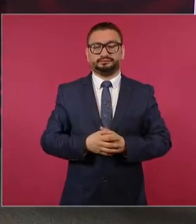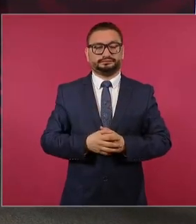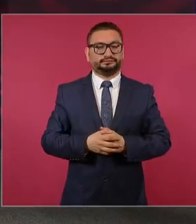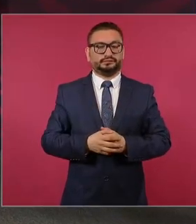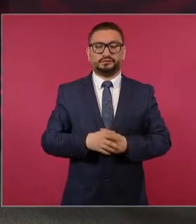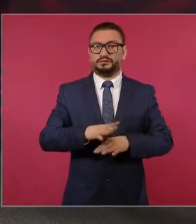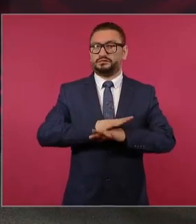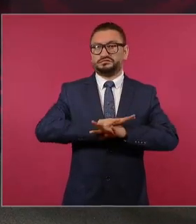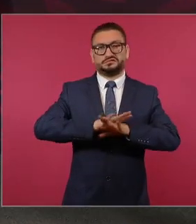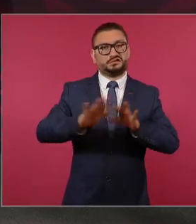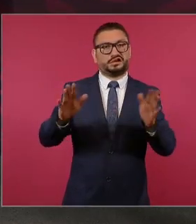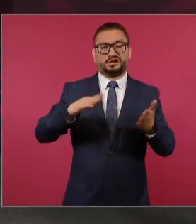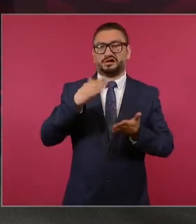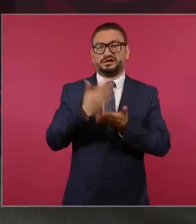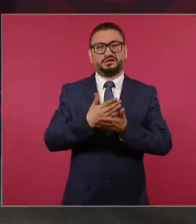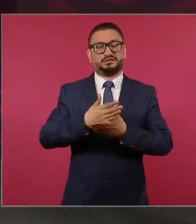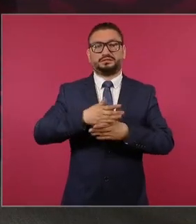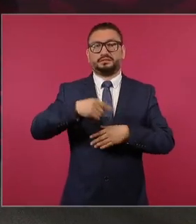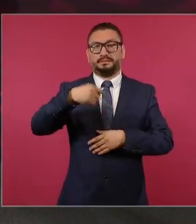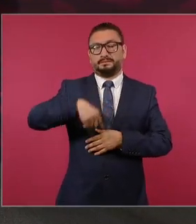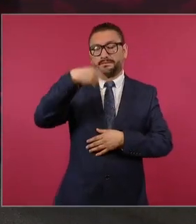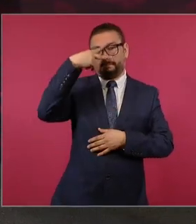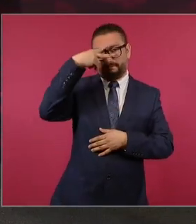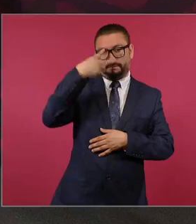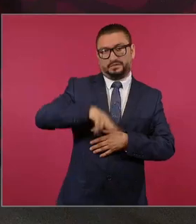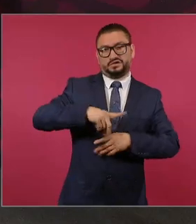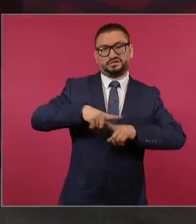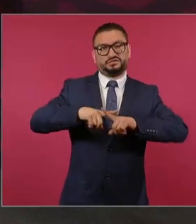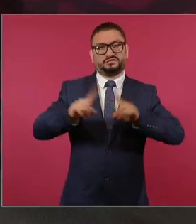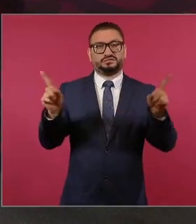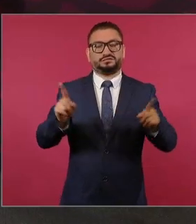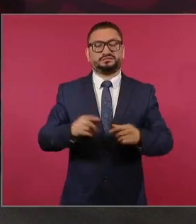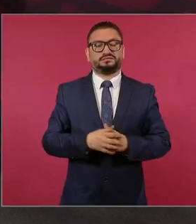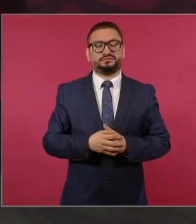no, ya, este es otro México.